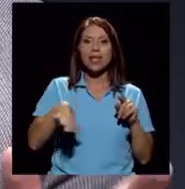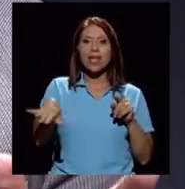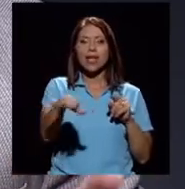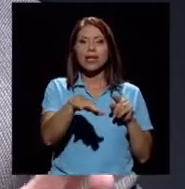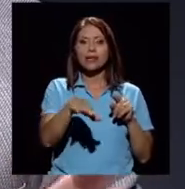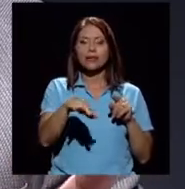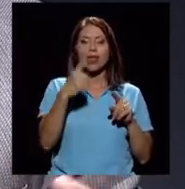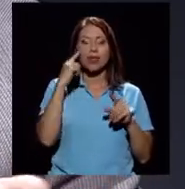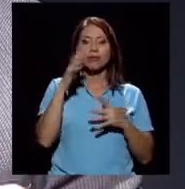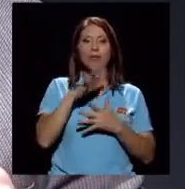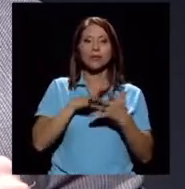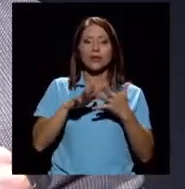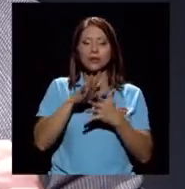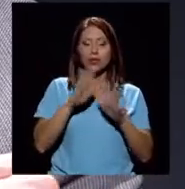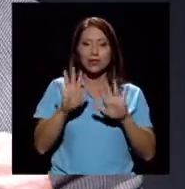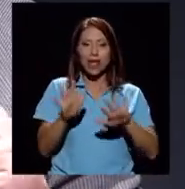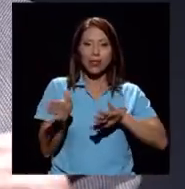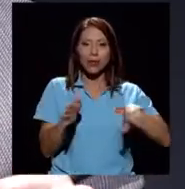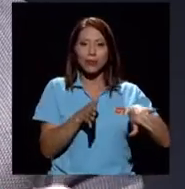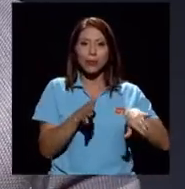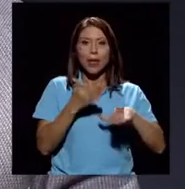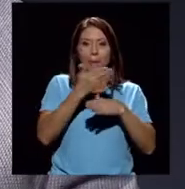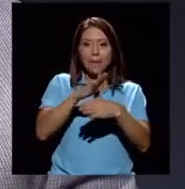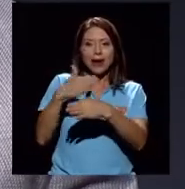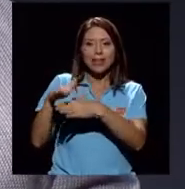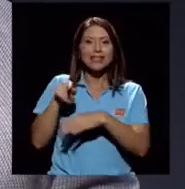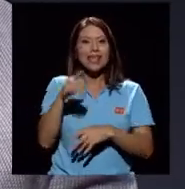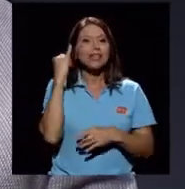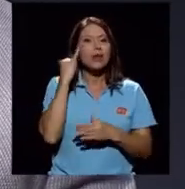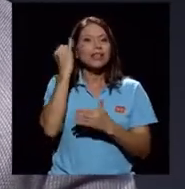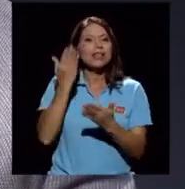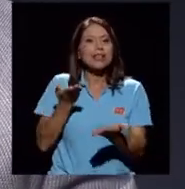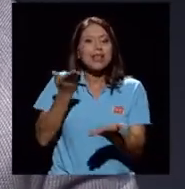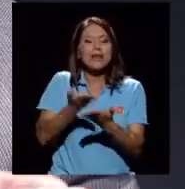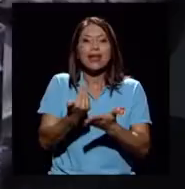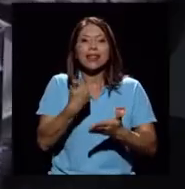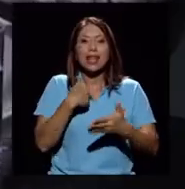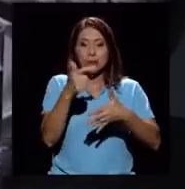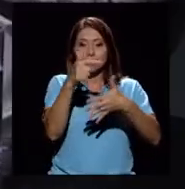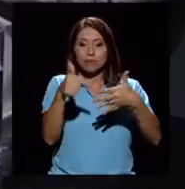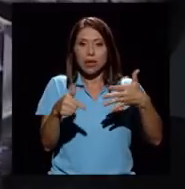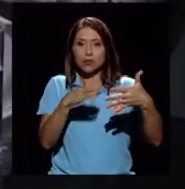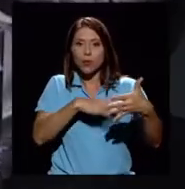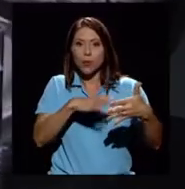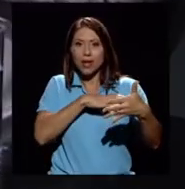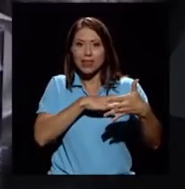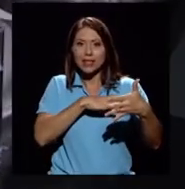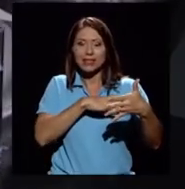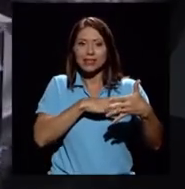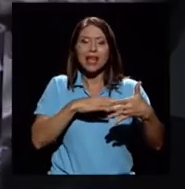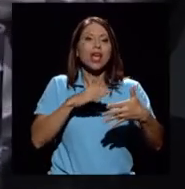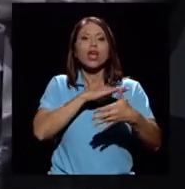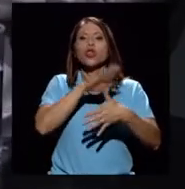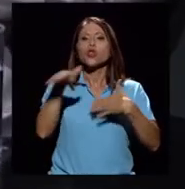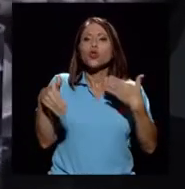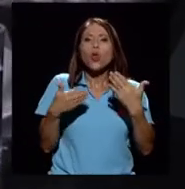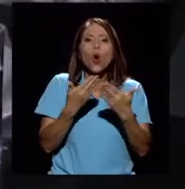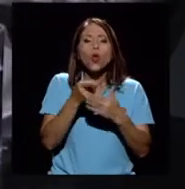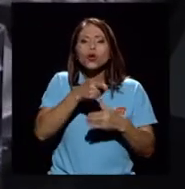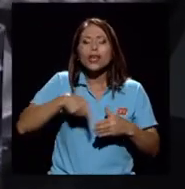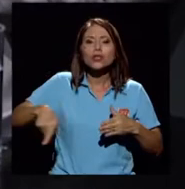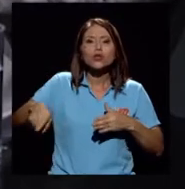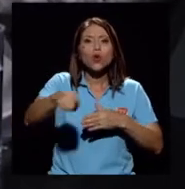ver es que tiene varios componentes tiene componentes sobre todas son obras de infraestructura